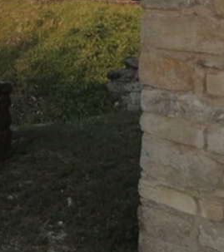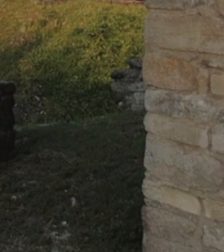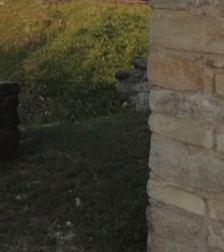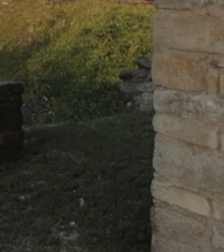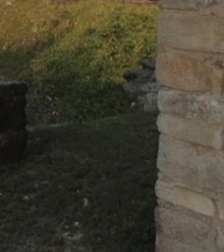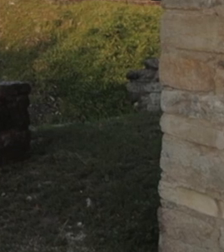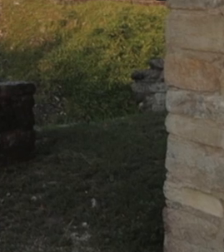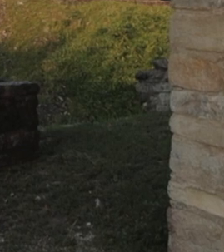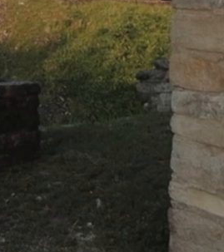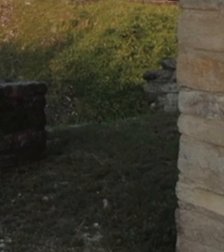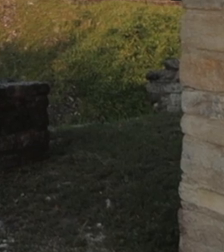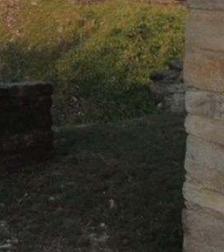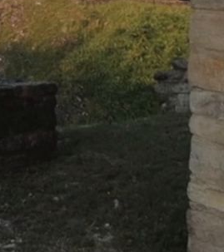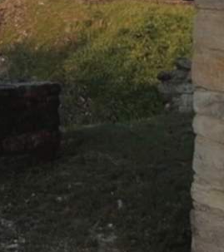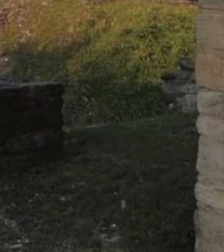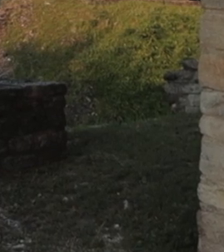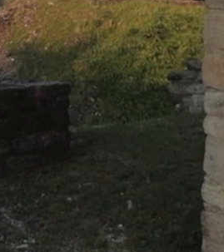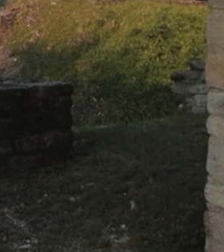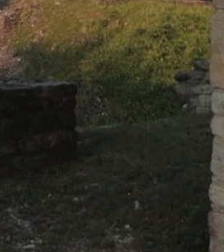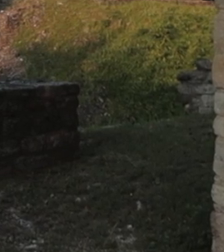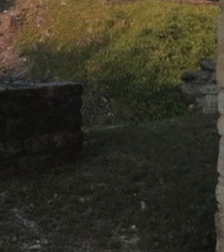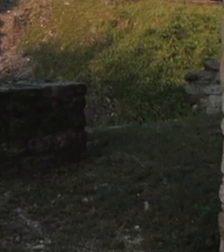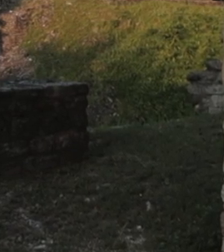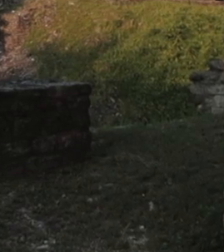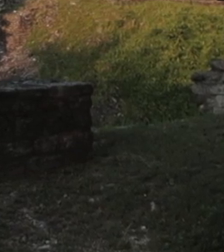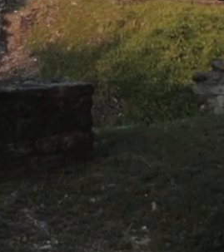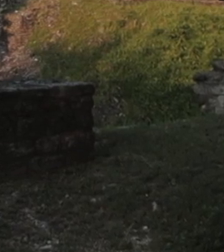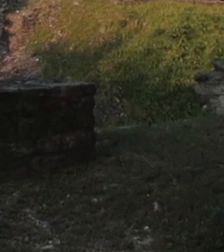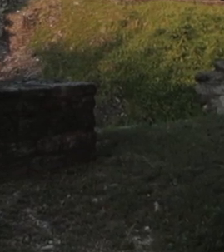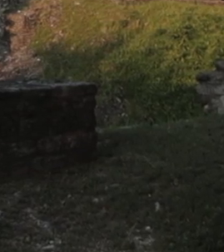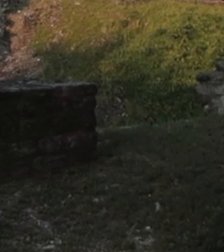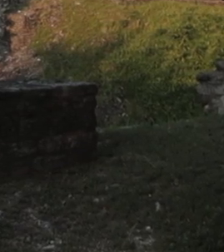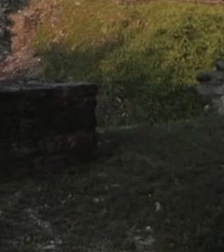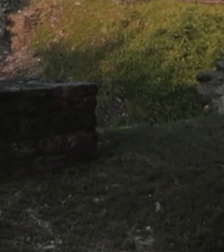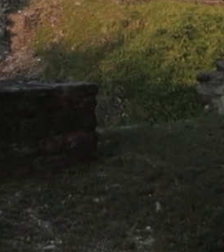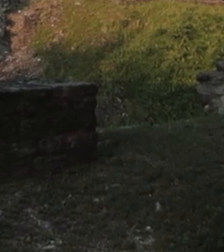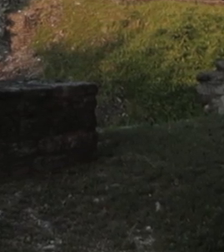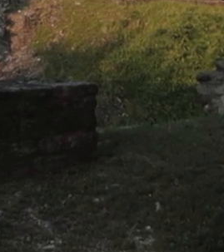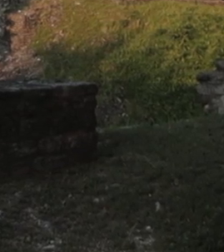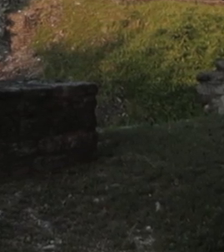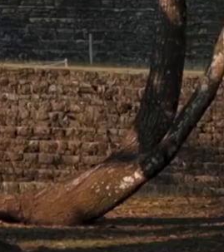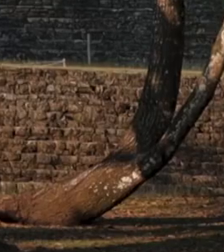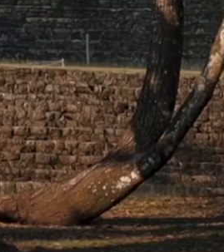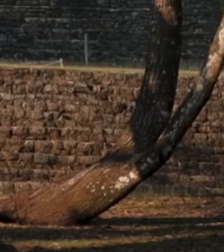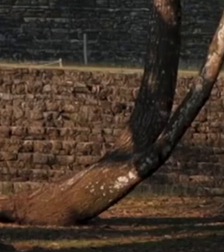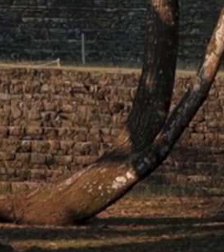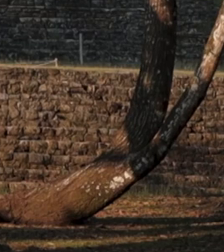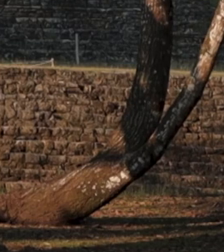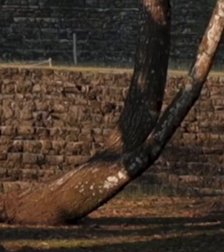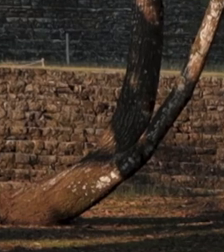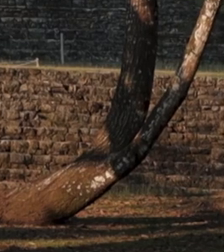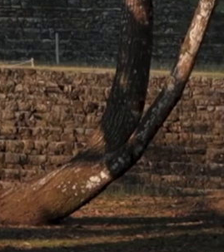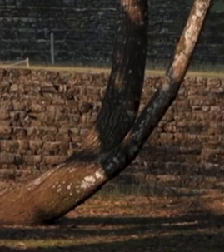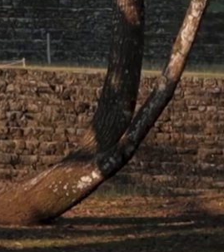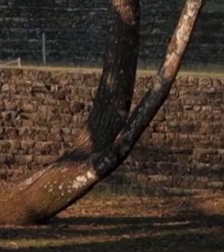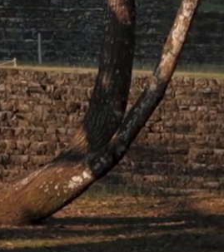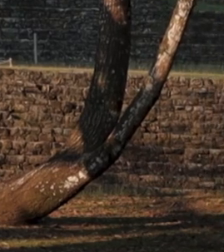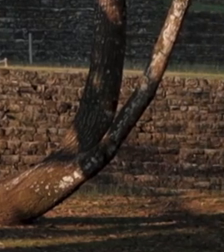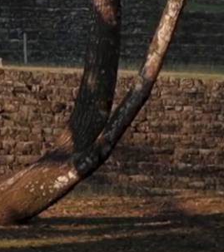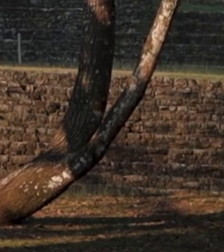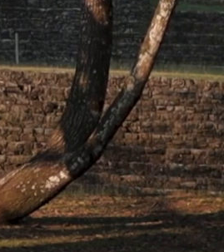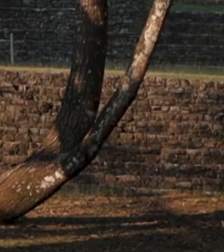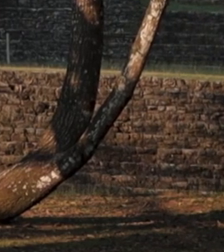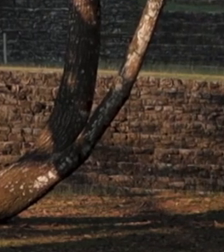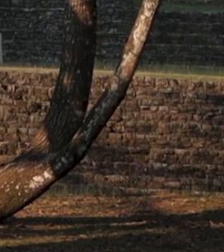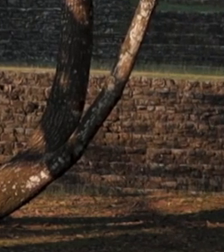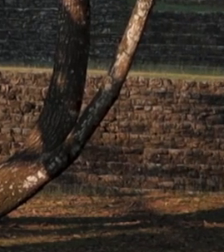ofrenda consistente en platos policromados. Hemos recuperado también el área de un cementerio, un